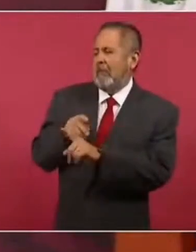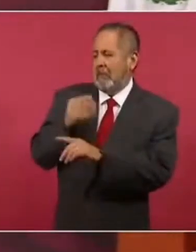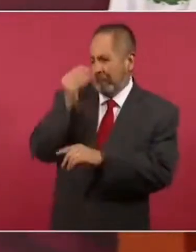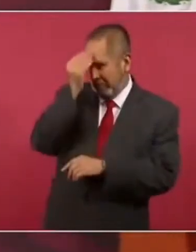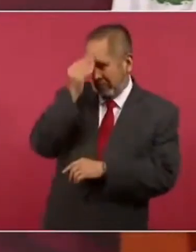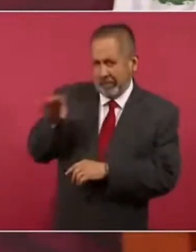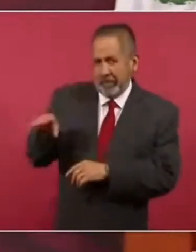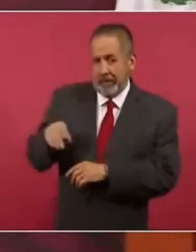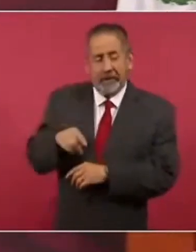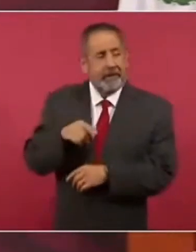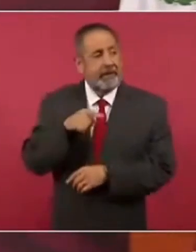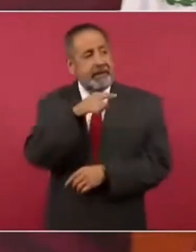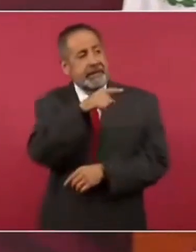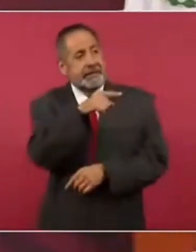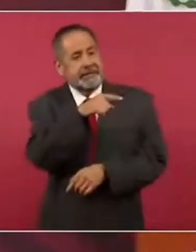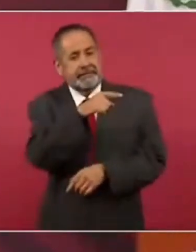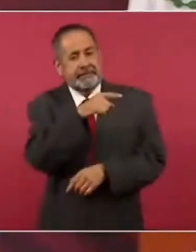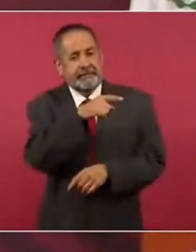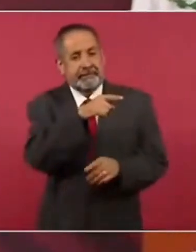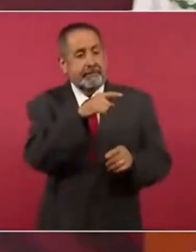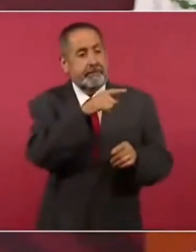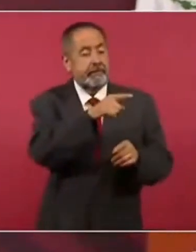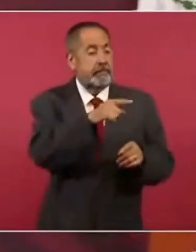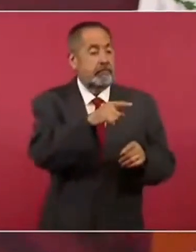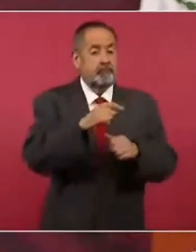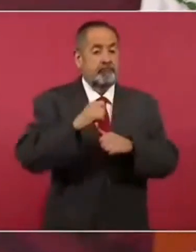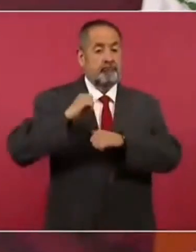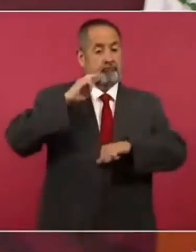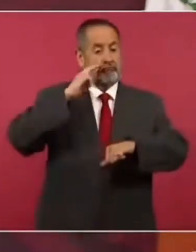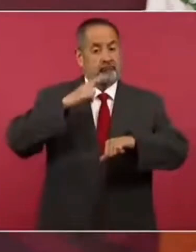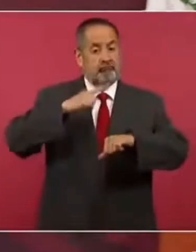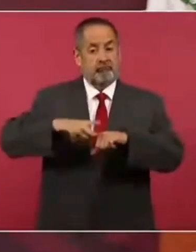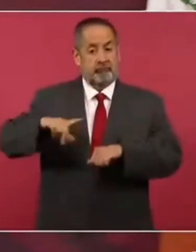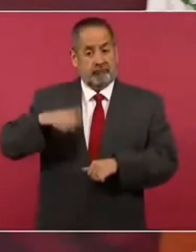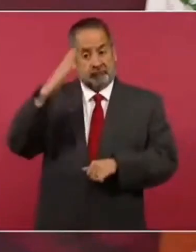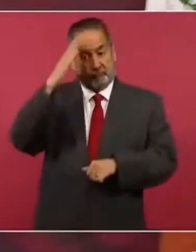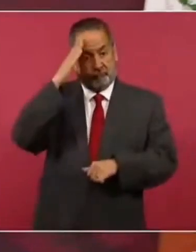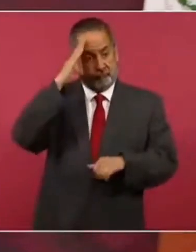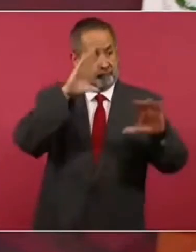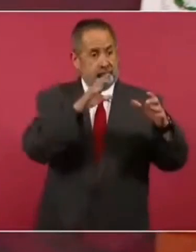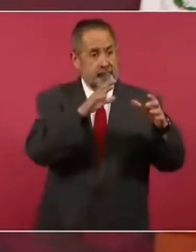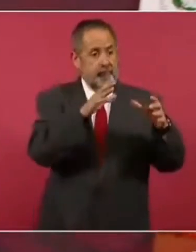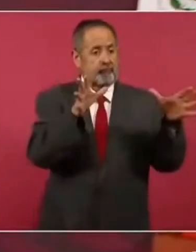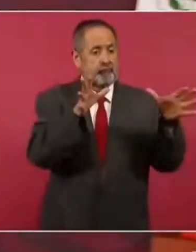en el departamentito del Departamento de Estado.